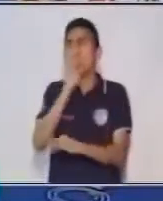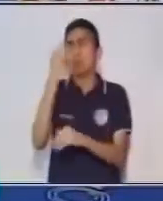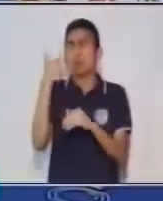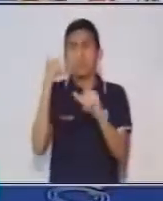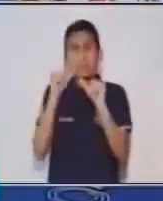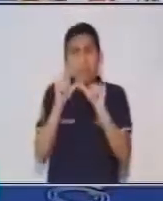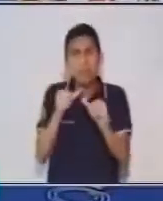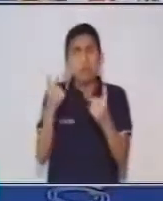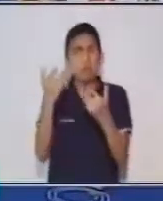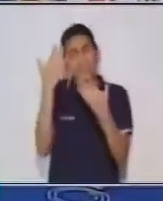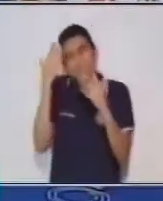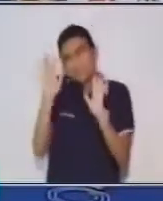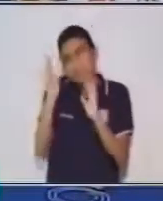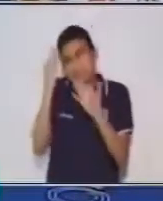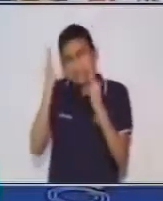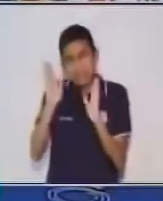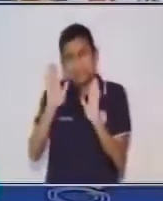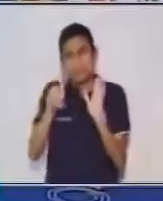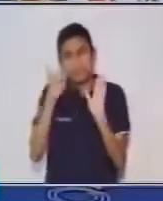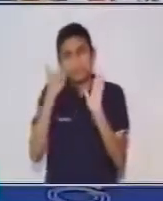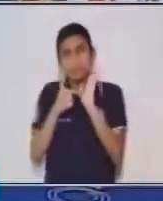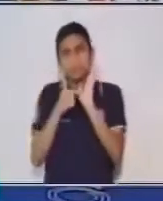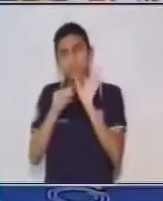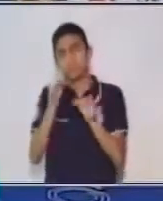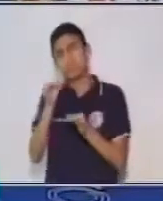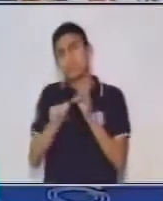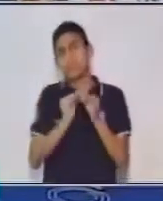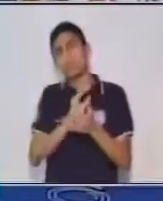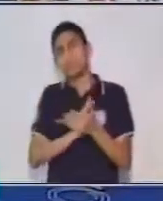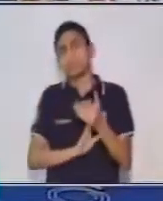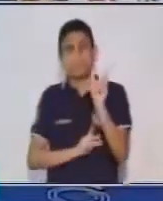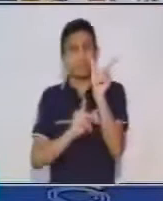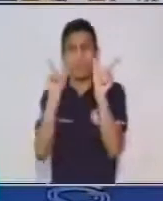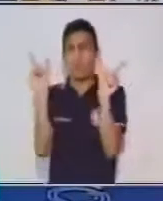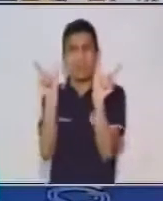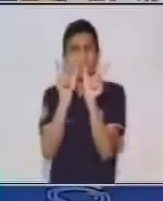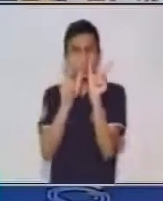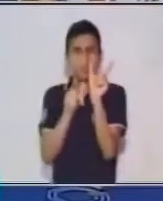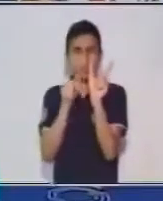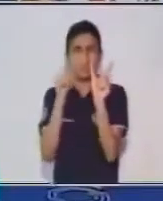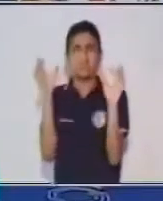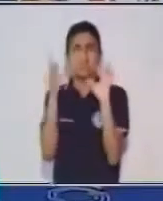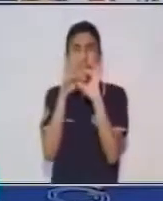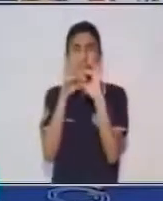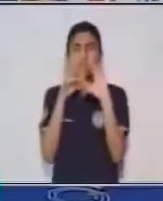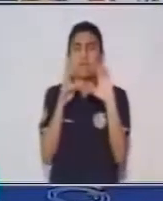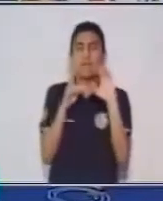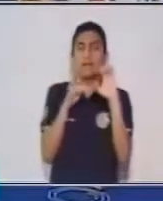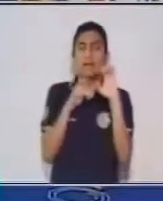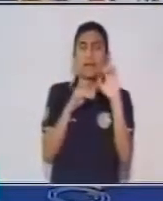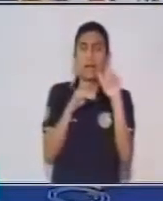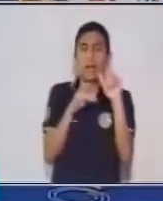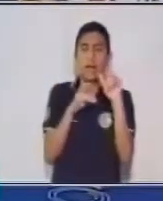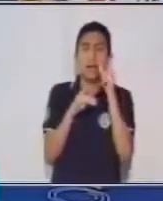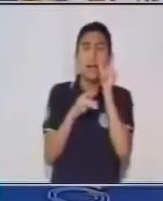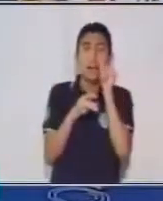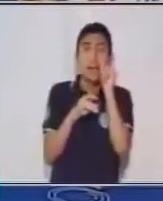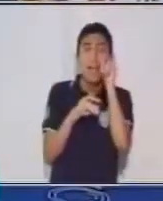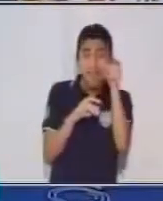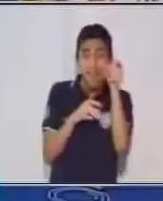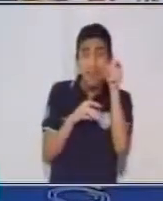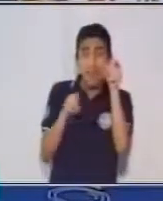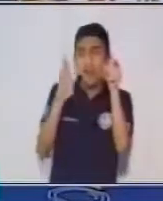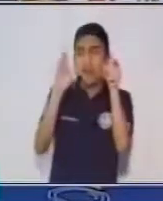continuar. Entonces lo conjugaríamos él o ella